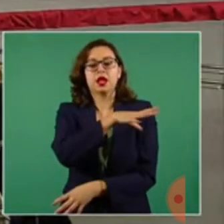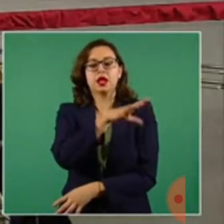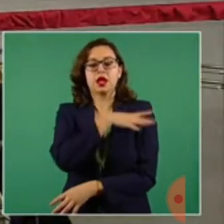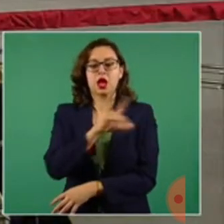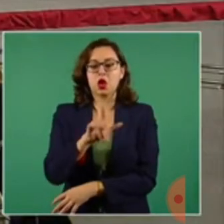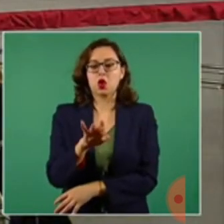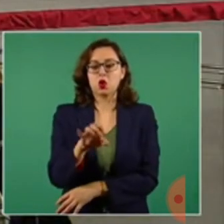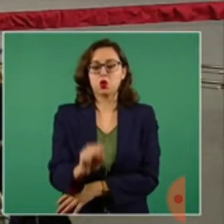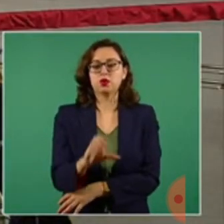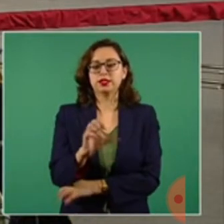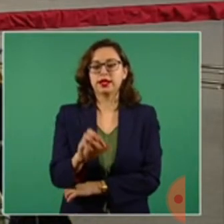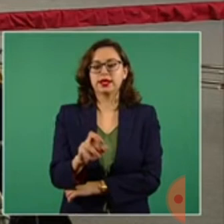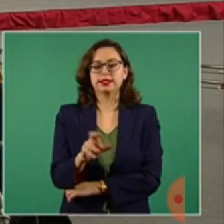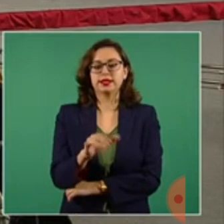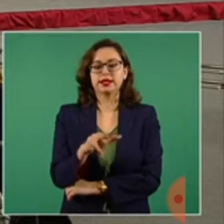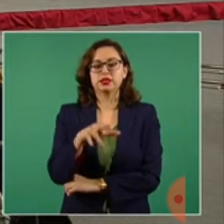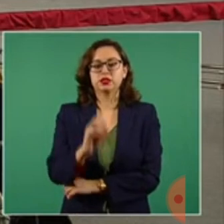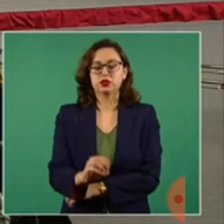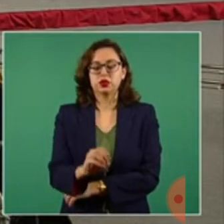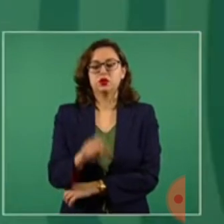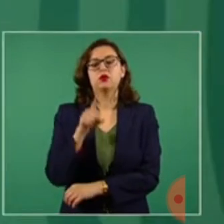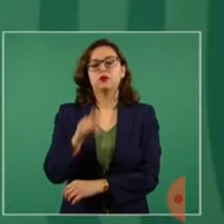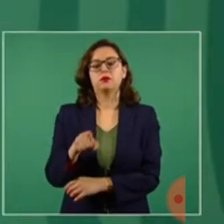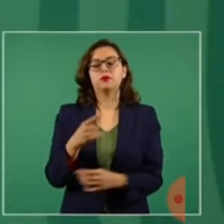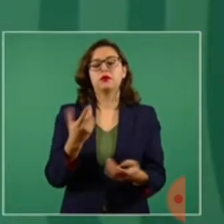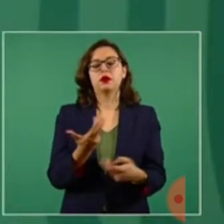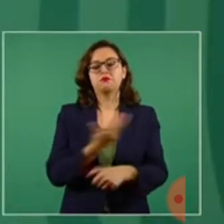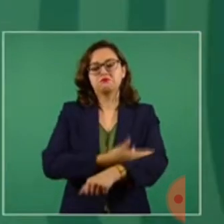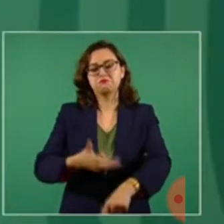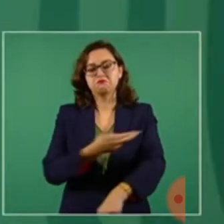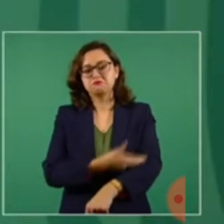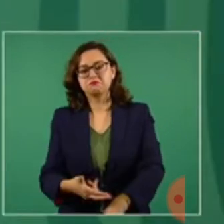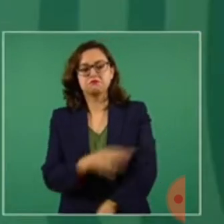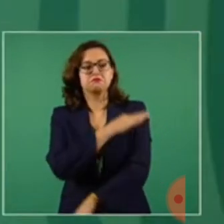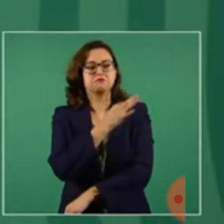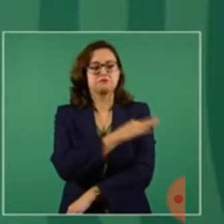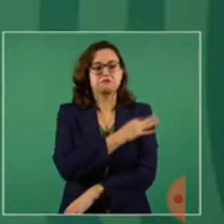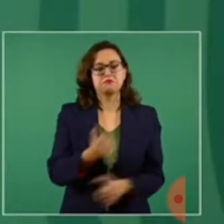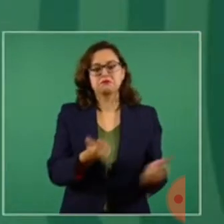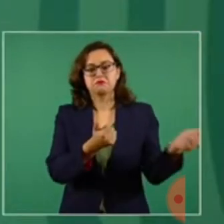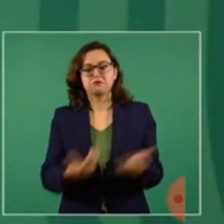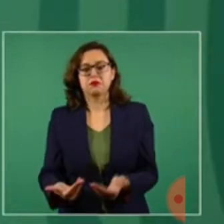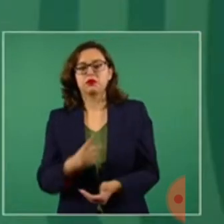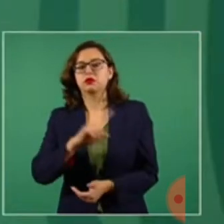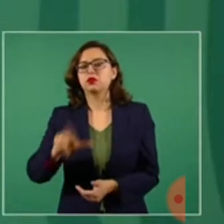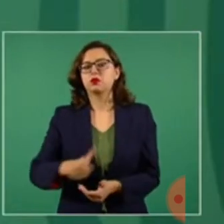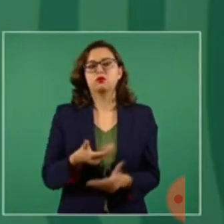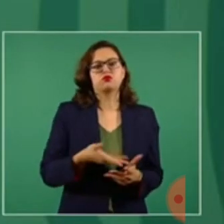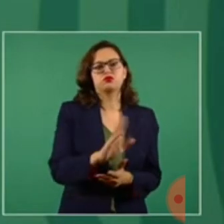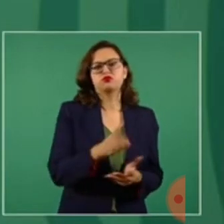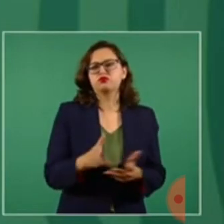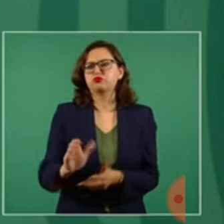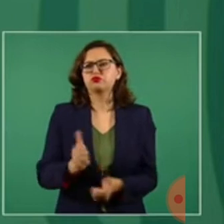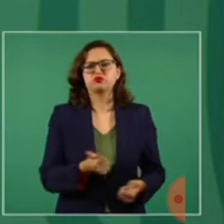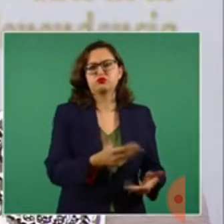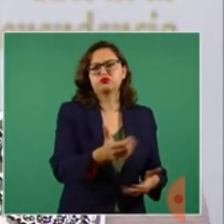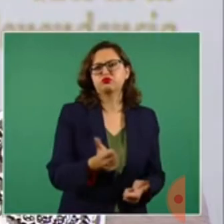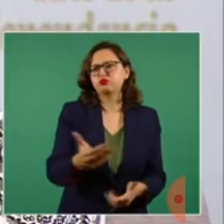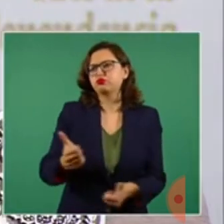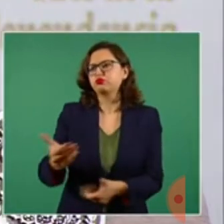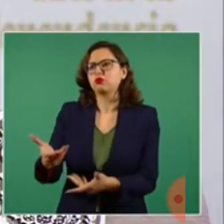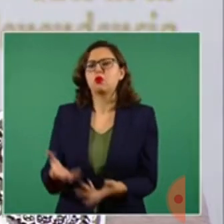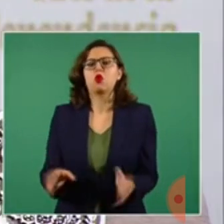la logística de distribución de las vacunas, cómo se están